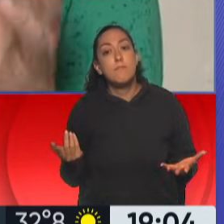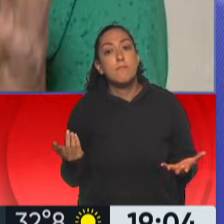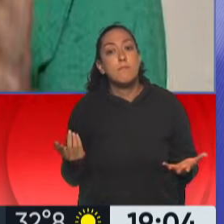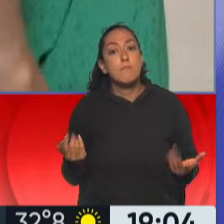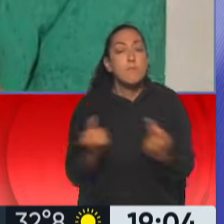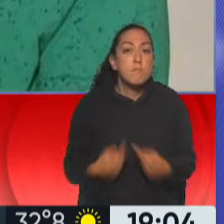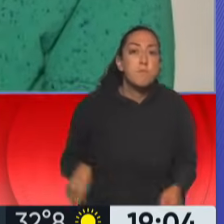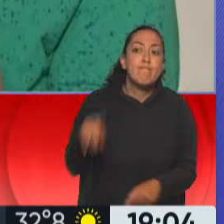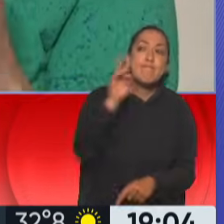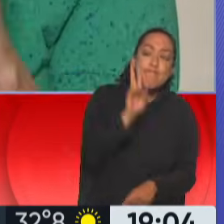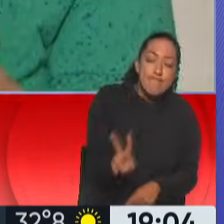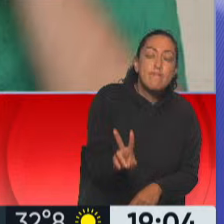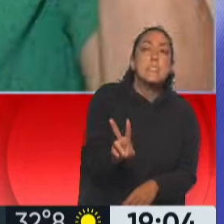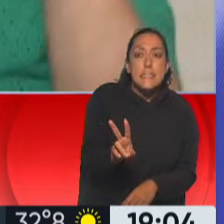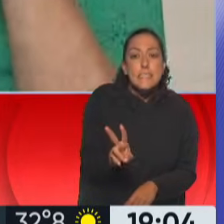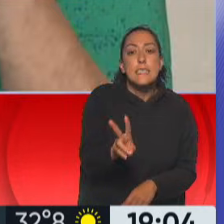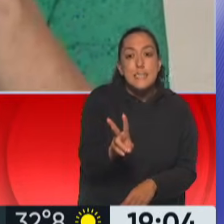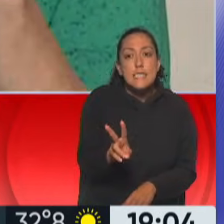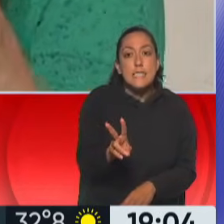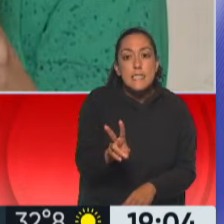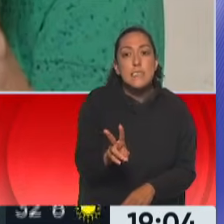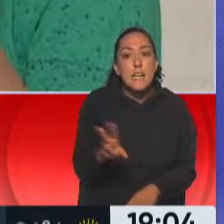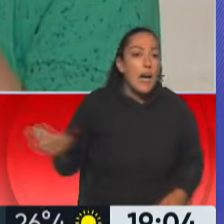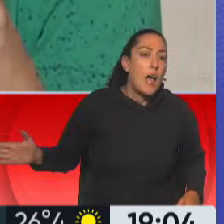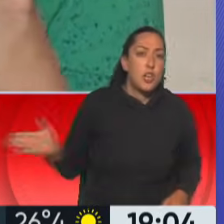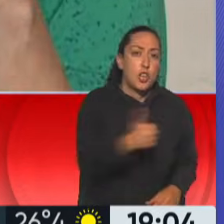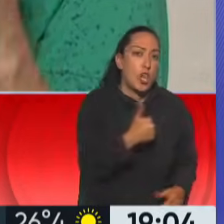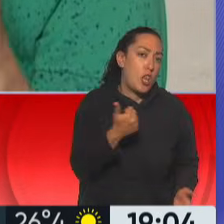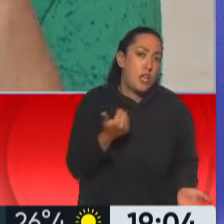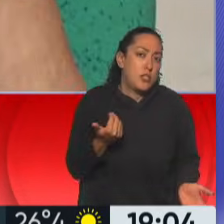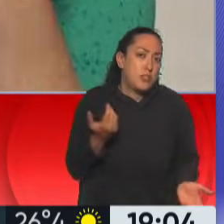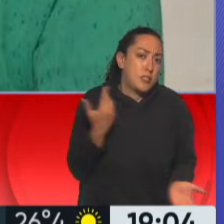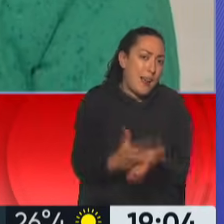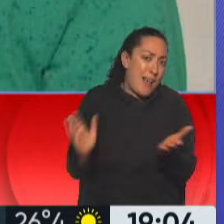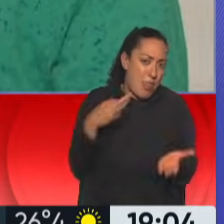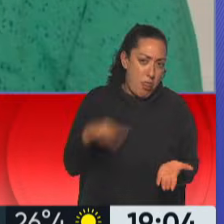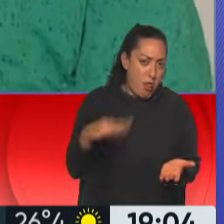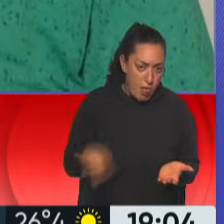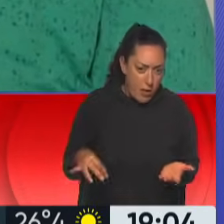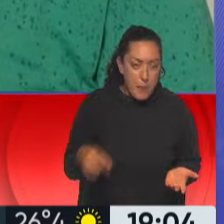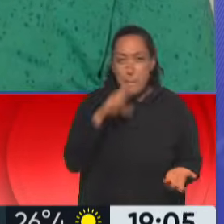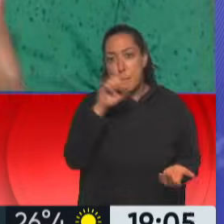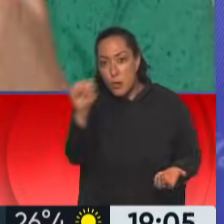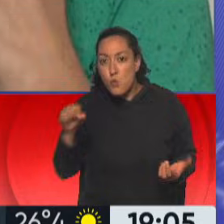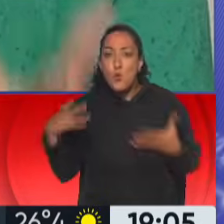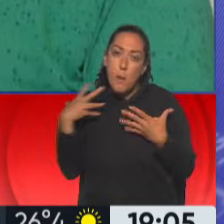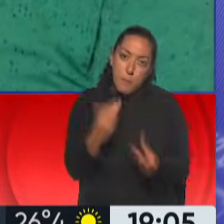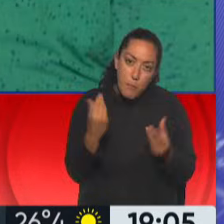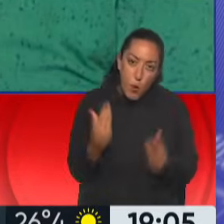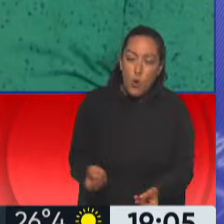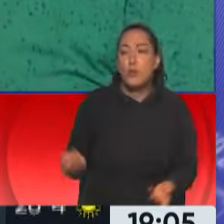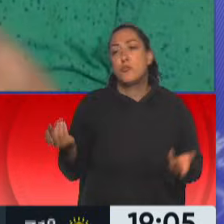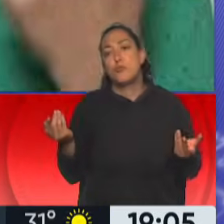y fríamente era, bueno, los sacaran a todos, a lo que es Maduro, Concilia,